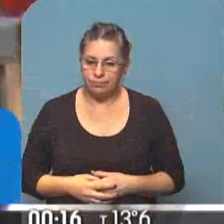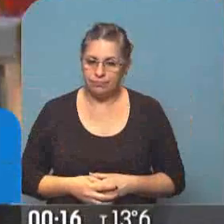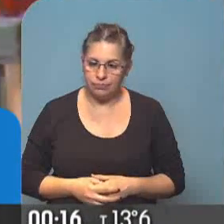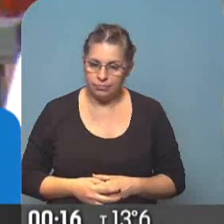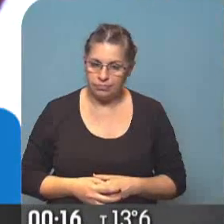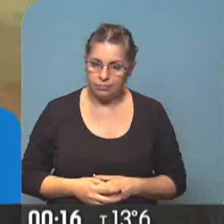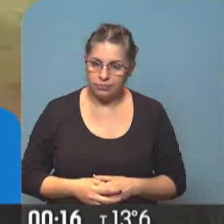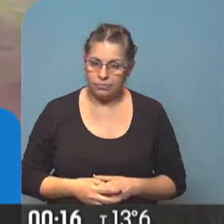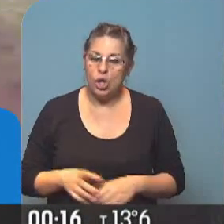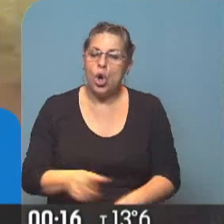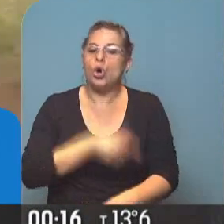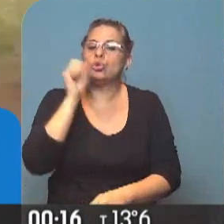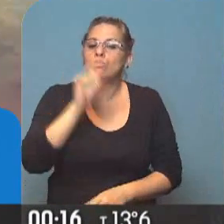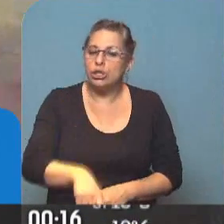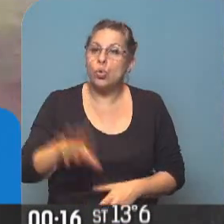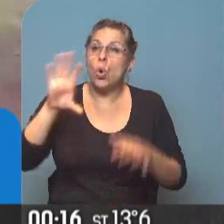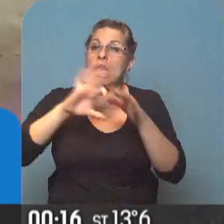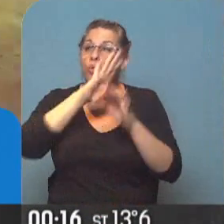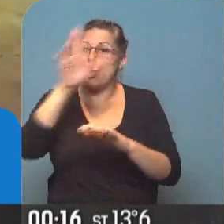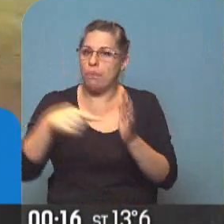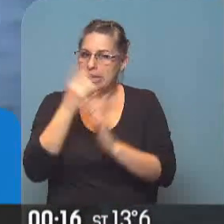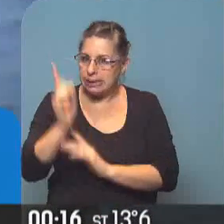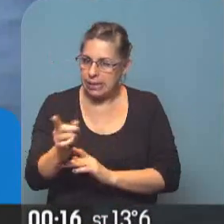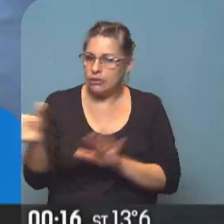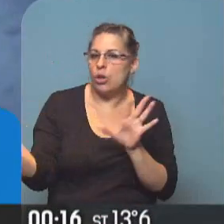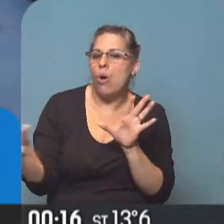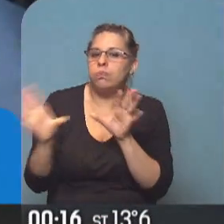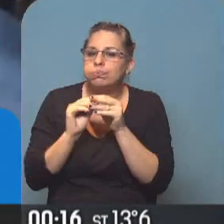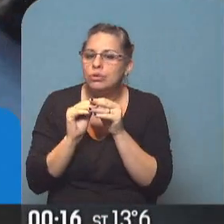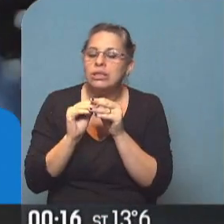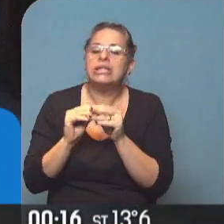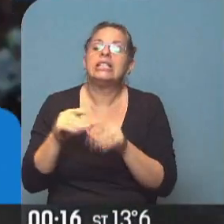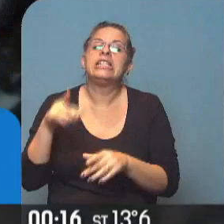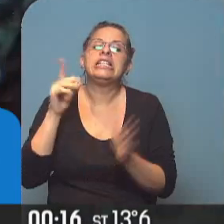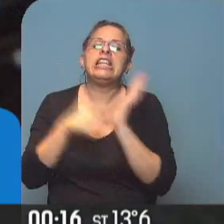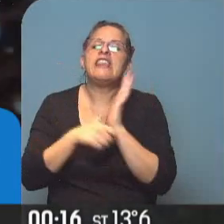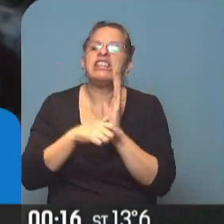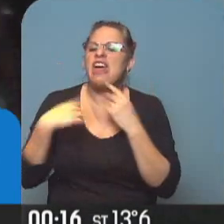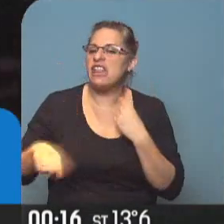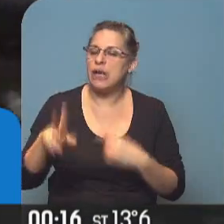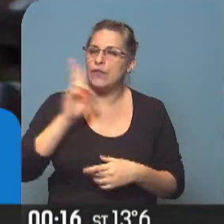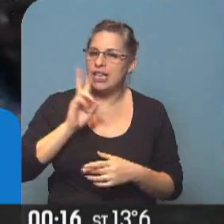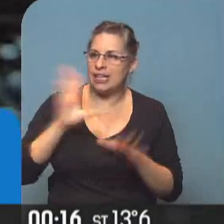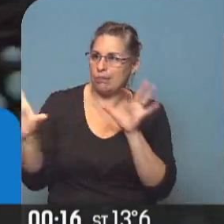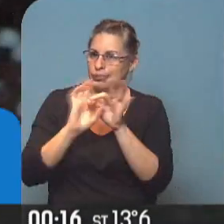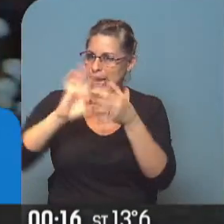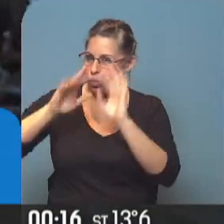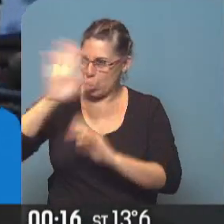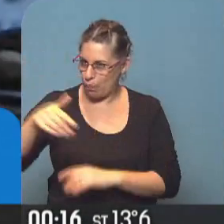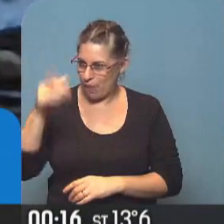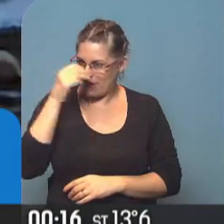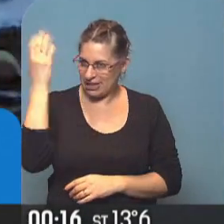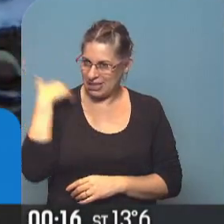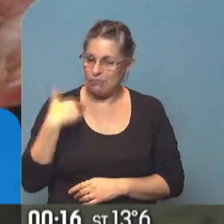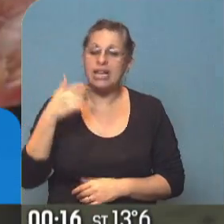Buena parte de las tradiciones centroeuropeas están fusionadas con la identidad de Villa Gesell. Durante estas tres jornadas, no solo chocolate y dulces